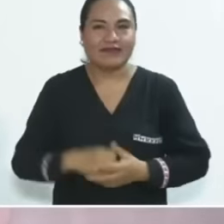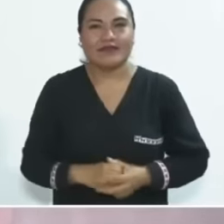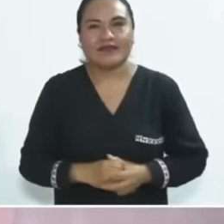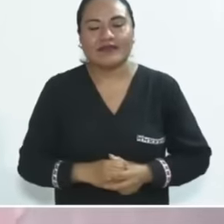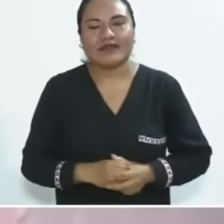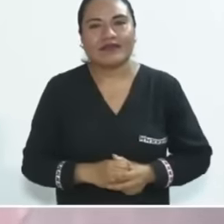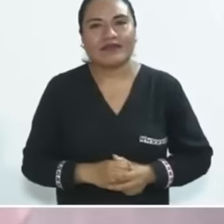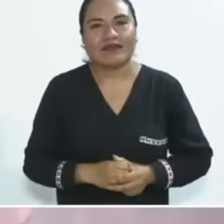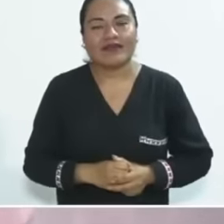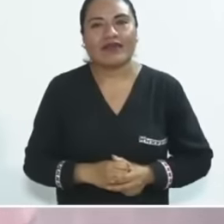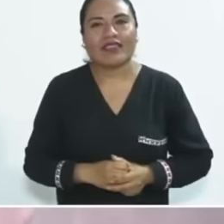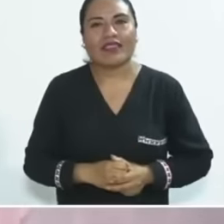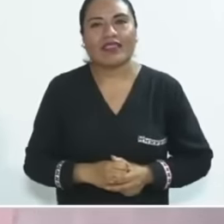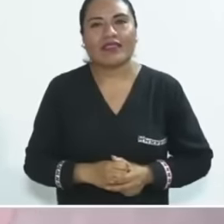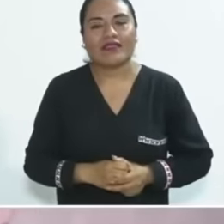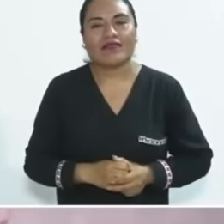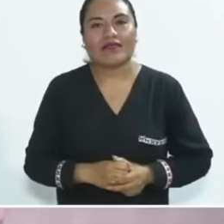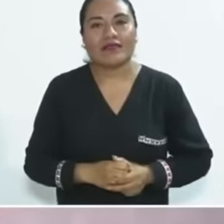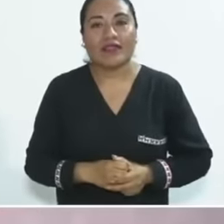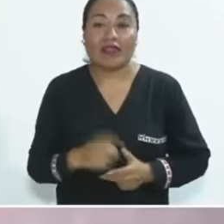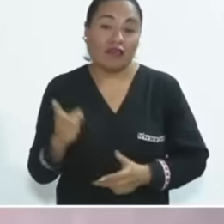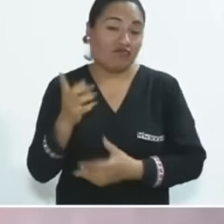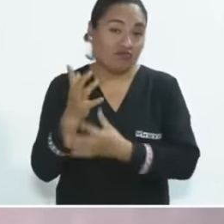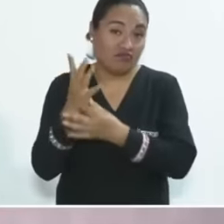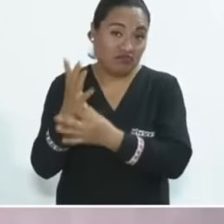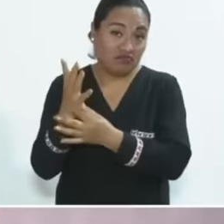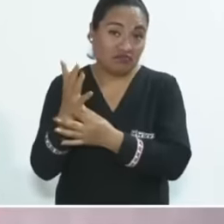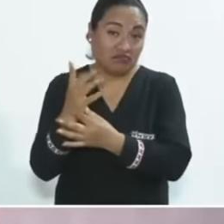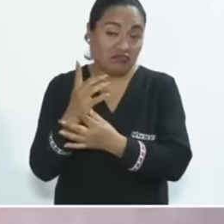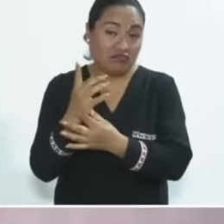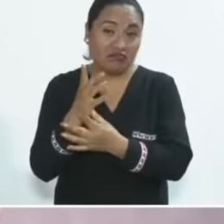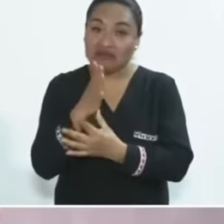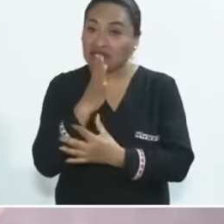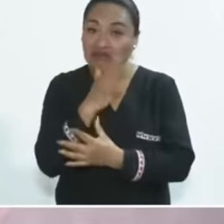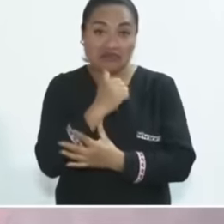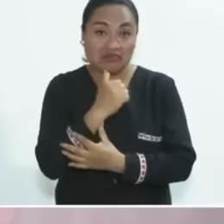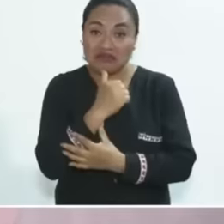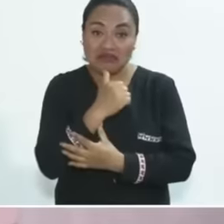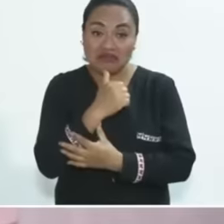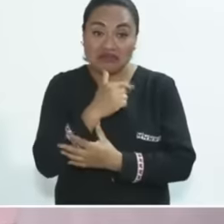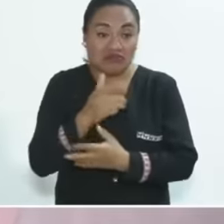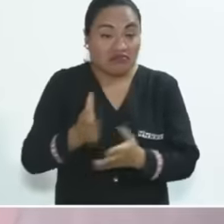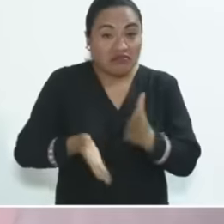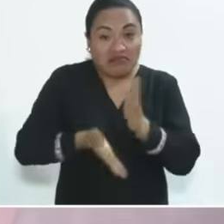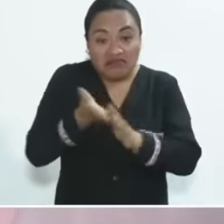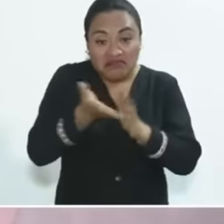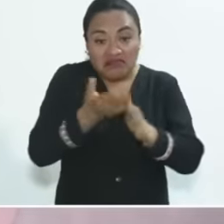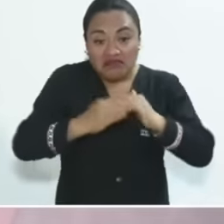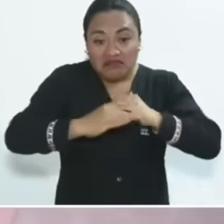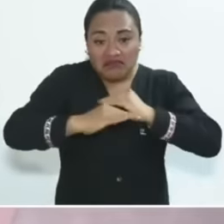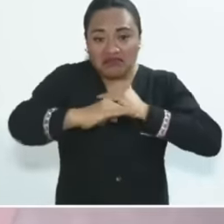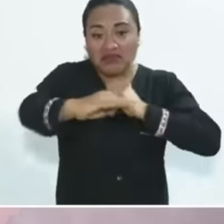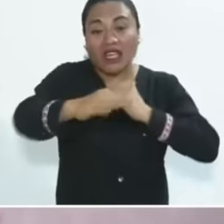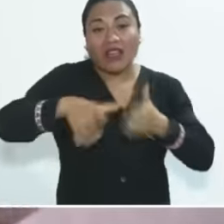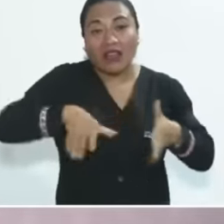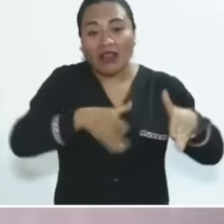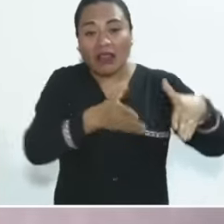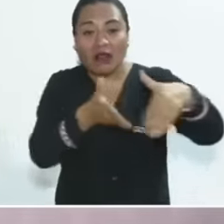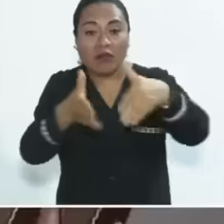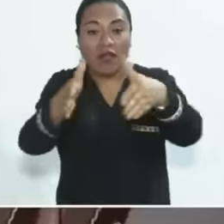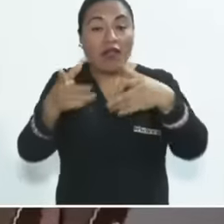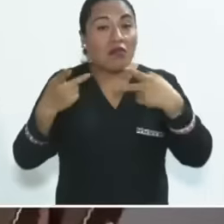decían que no podían hacer los caminos la gente